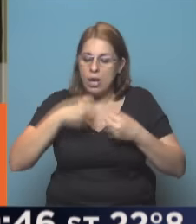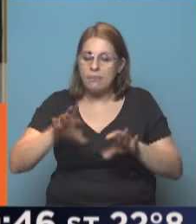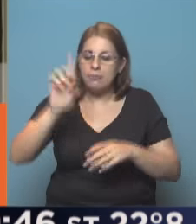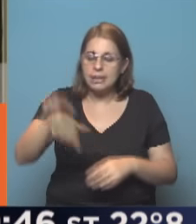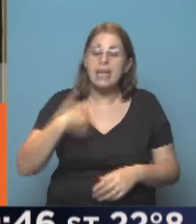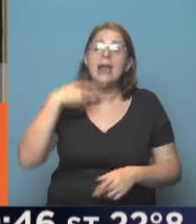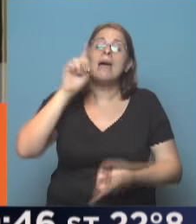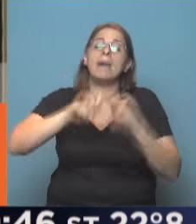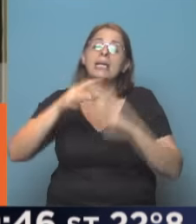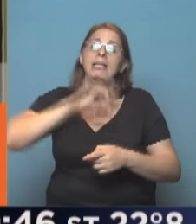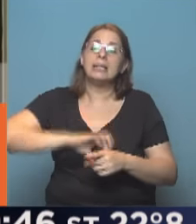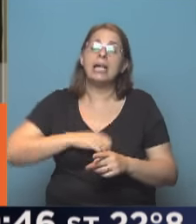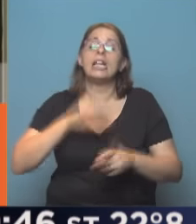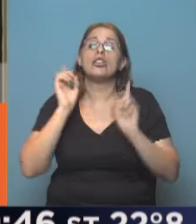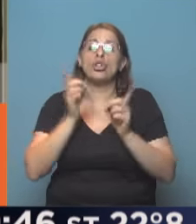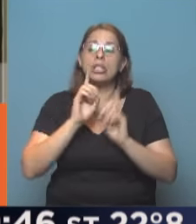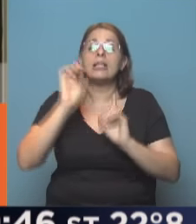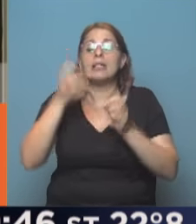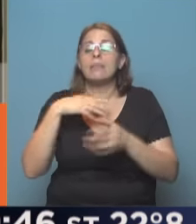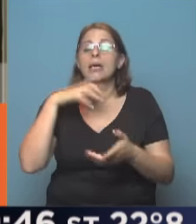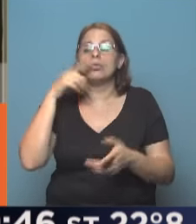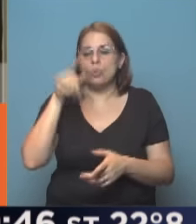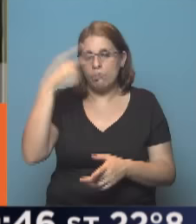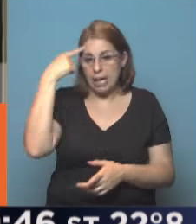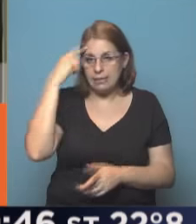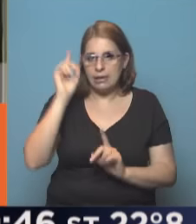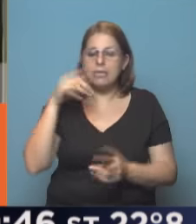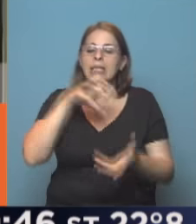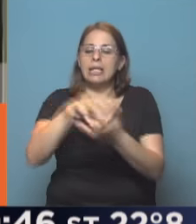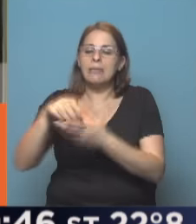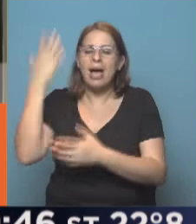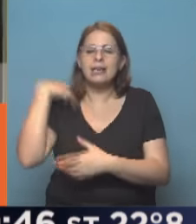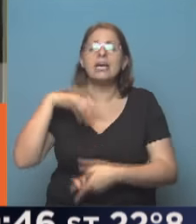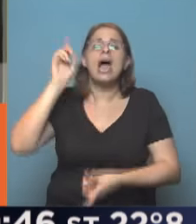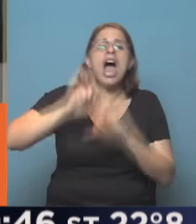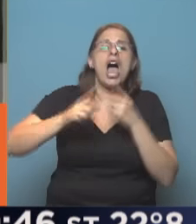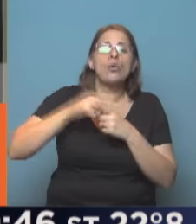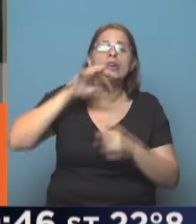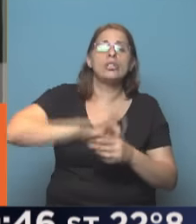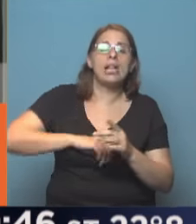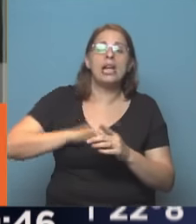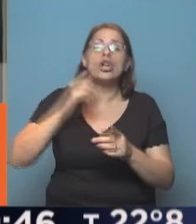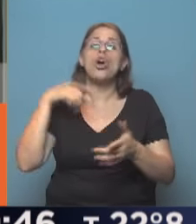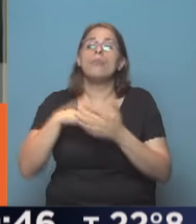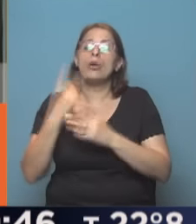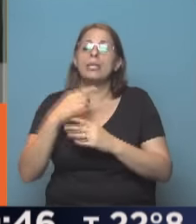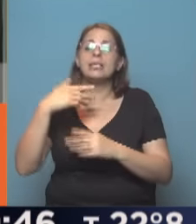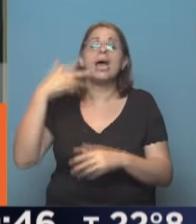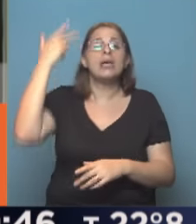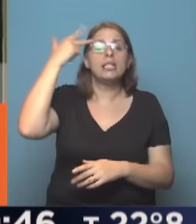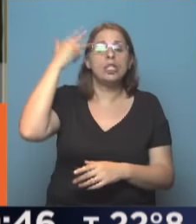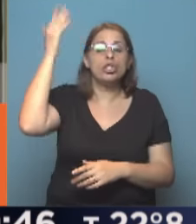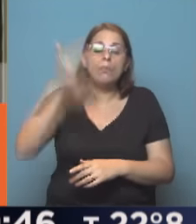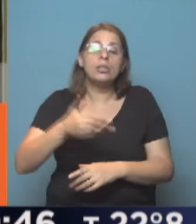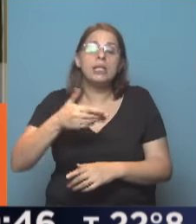paritaria docente seguramente en su mente y en la de los gremios. Ayer hubo un acuerdo salarial en la provincia de Buenos Aires de 18%. ¿De